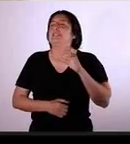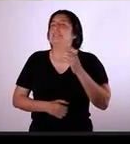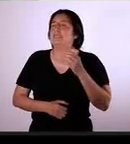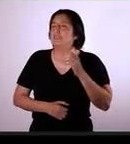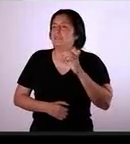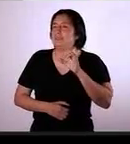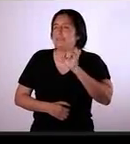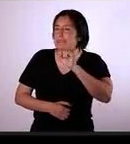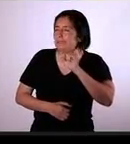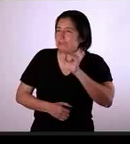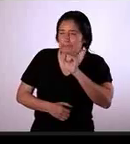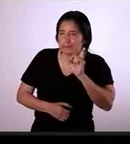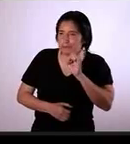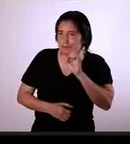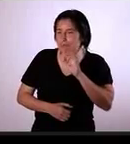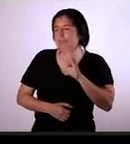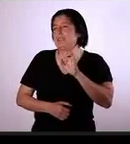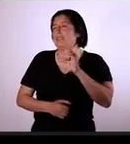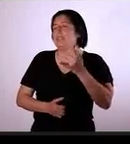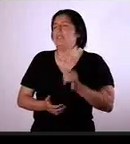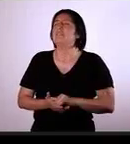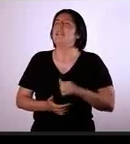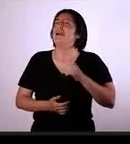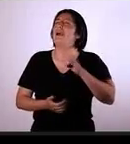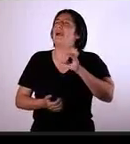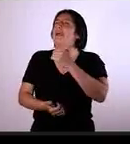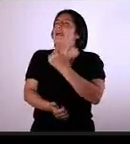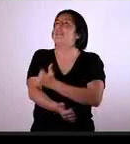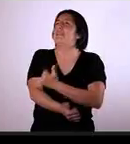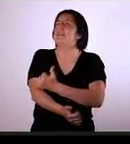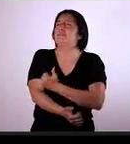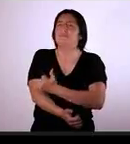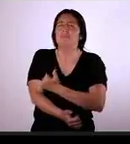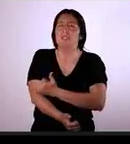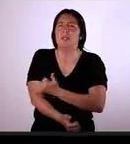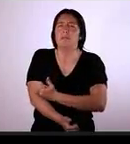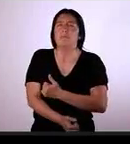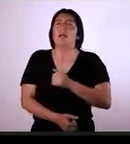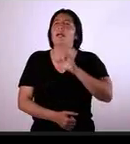se llama Carlos Chichián. De la Academia